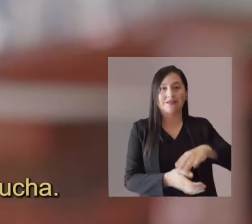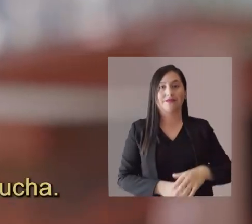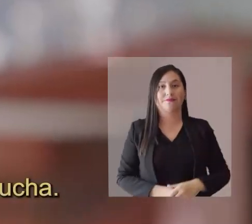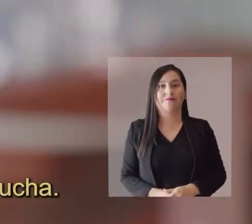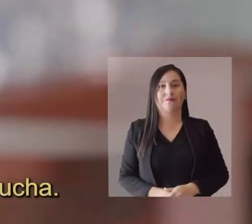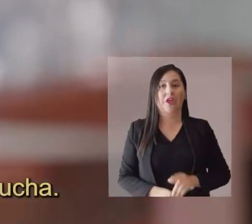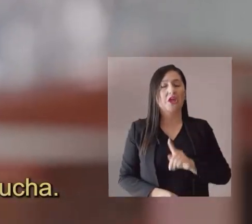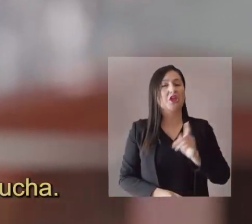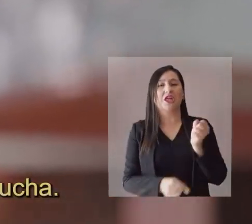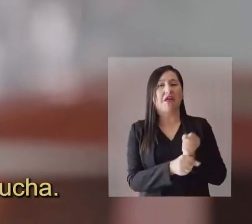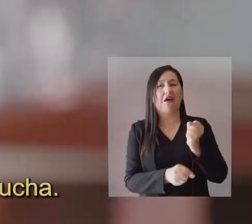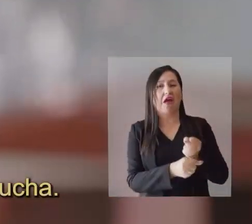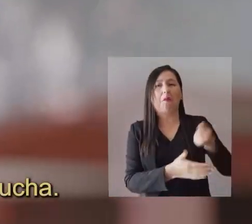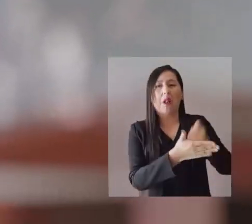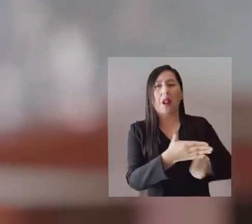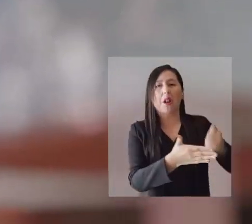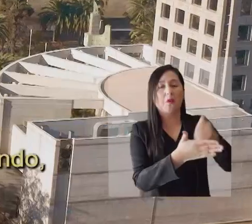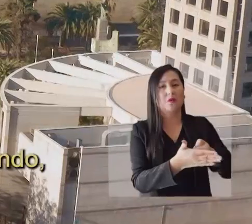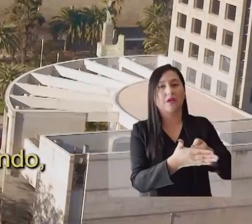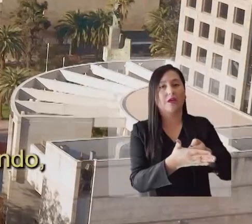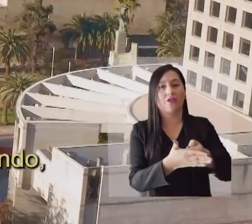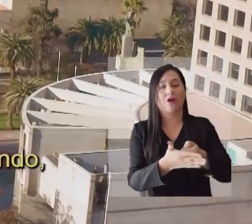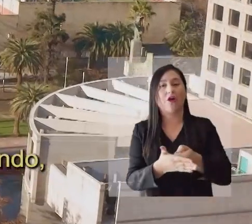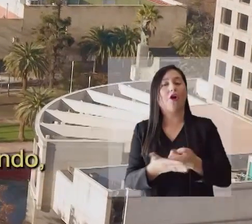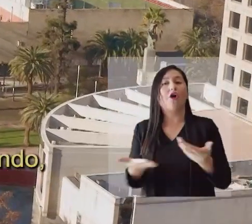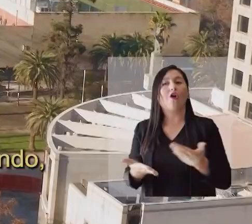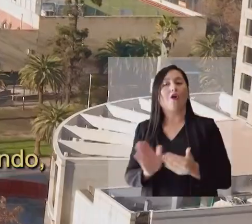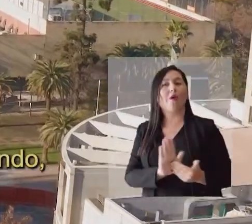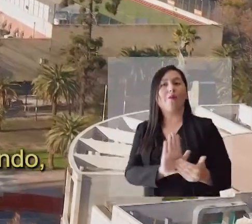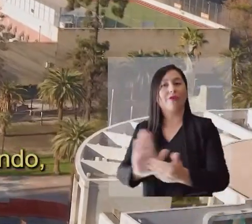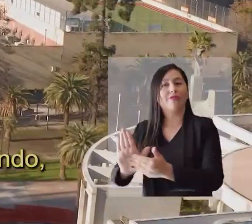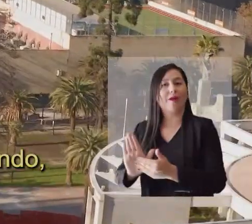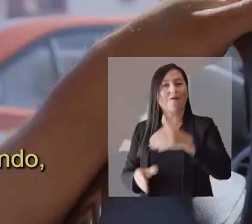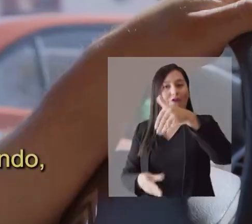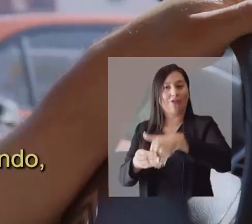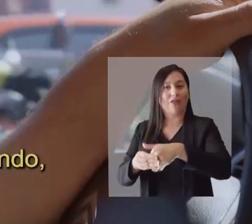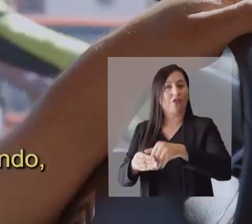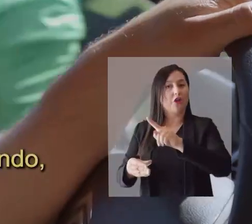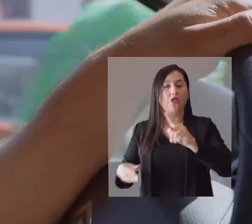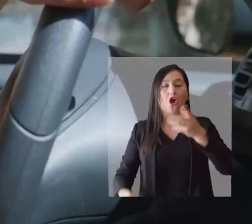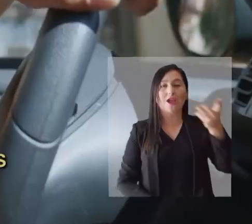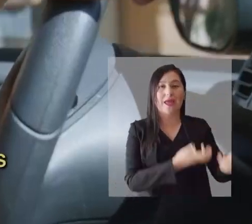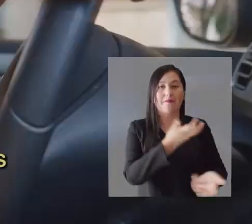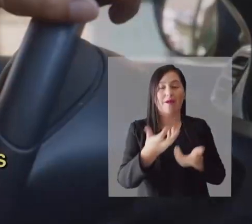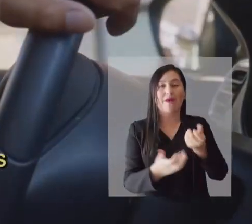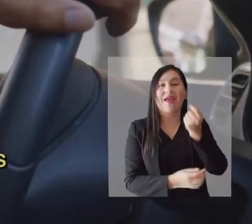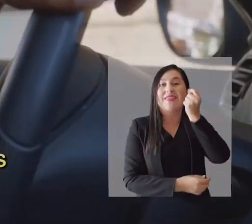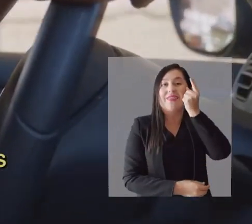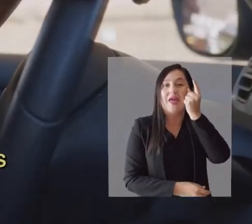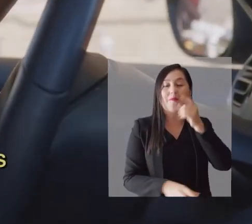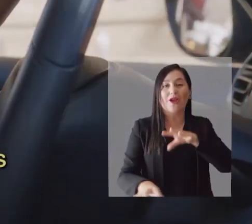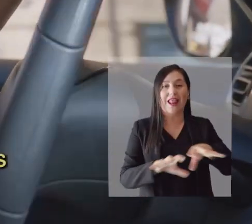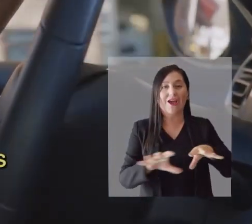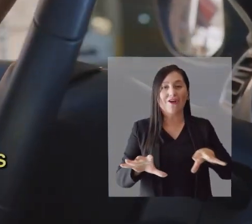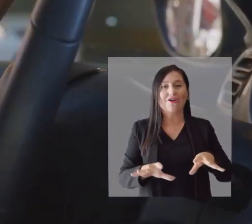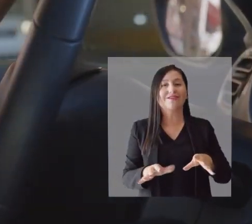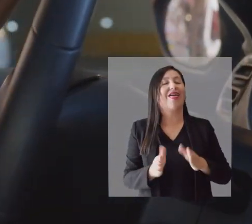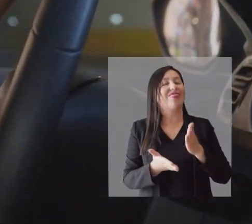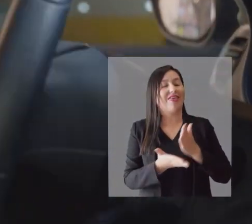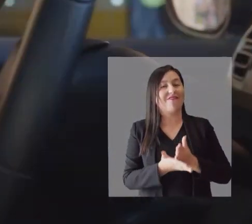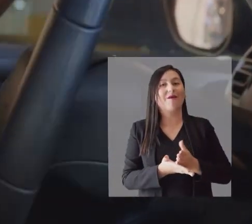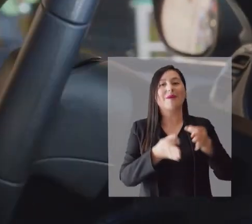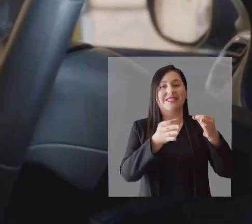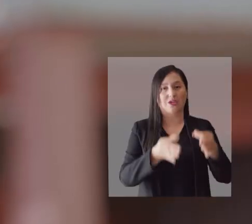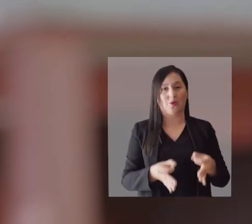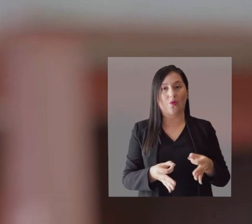ganamos los que no trabajamos desde la ducha ganamos los que lo manifestamos votando no quemando las calles de los que entendíamos que las cosas había que